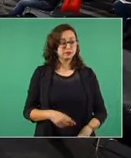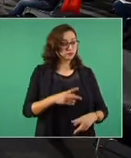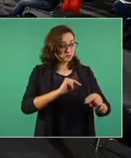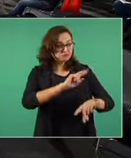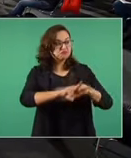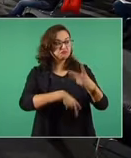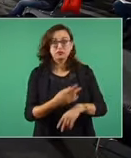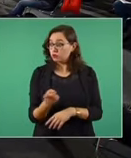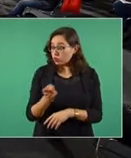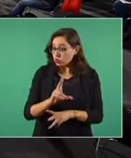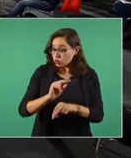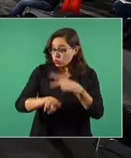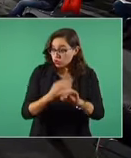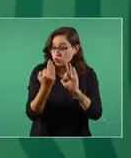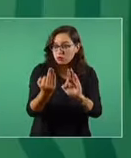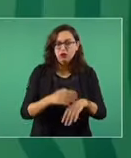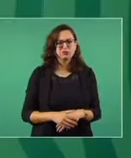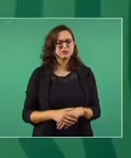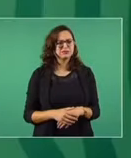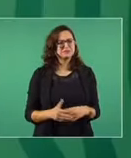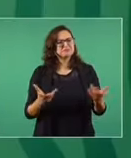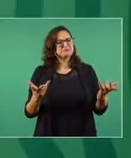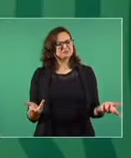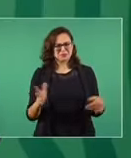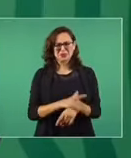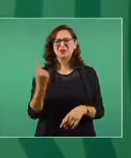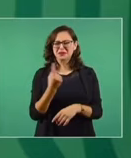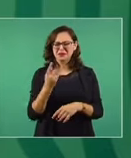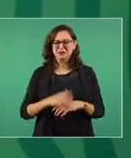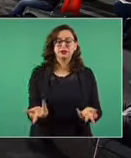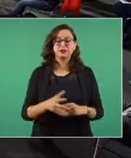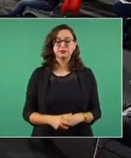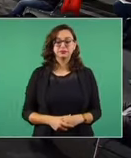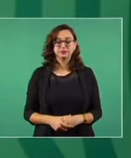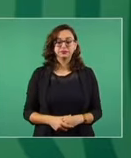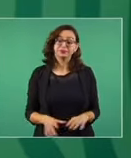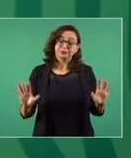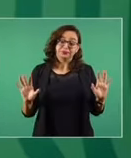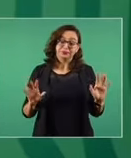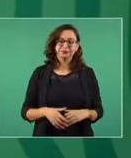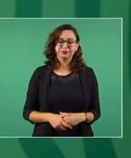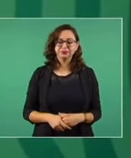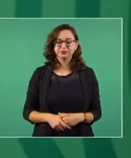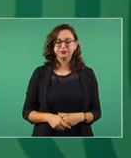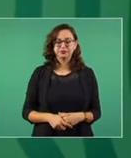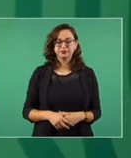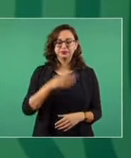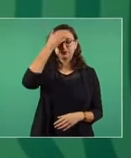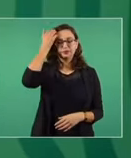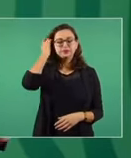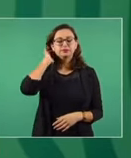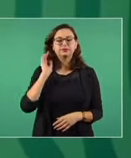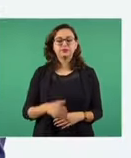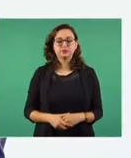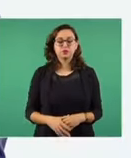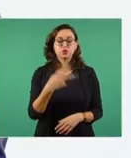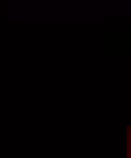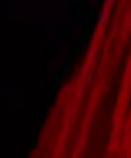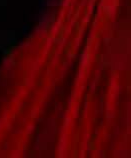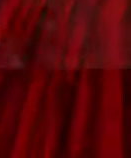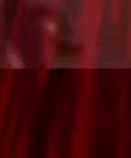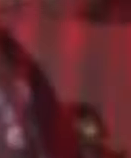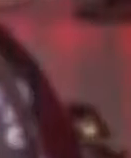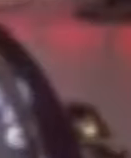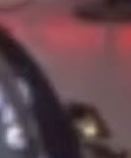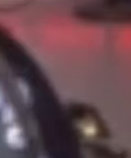presentar? Pero podría presentarse incluso amparado. Pero en fin, y que lo defienda su partido.